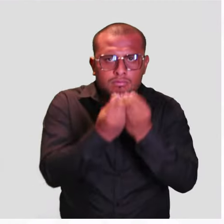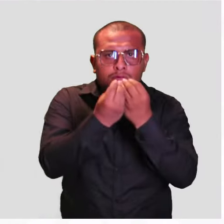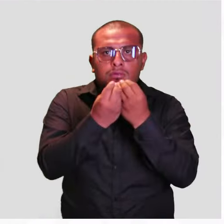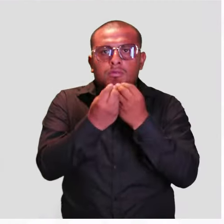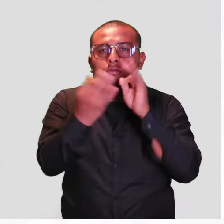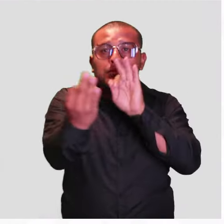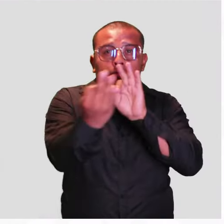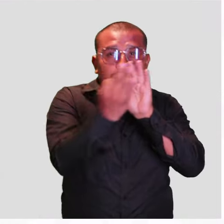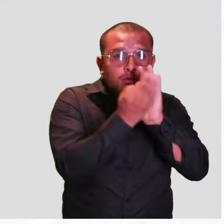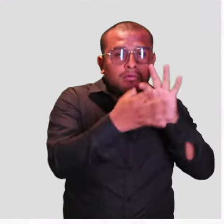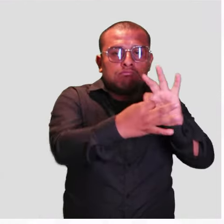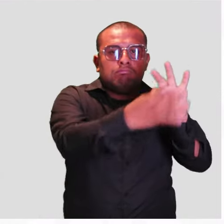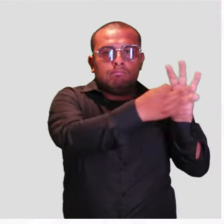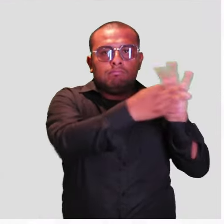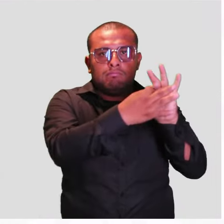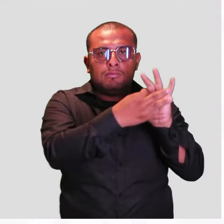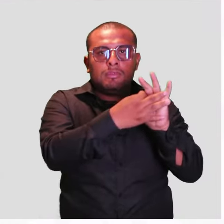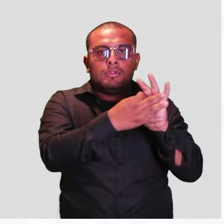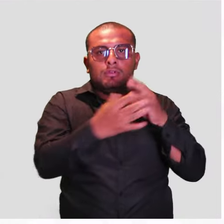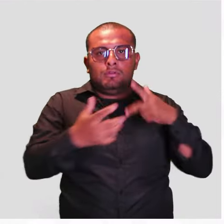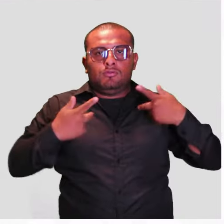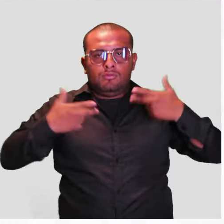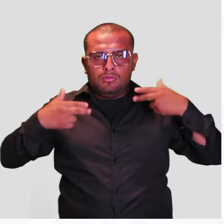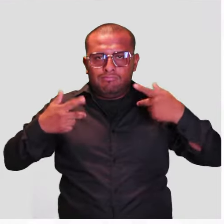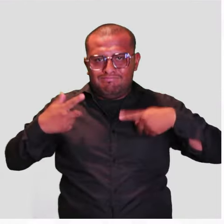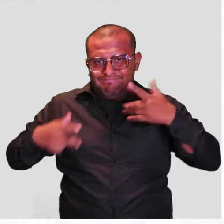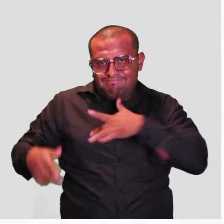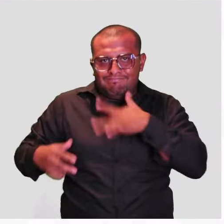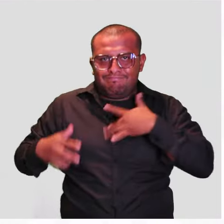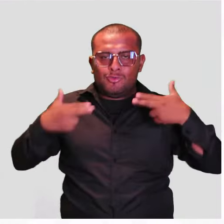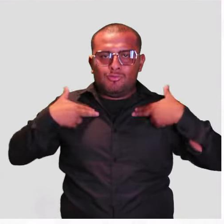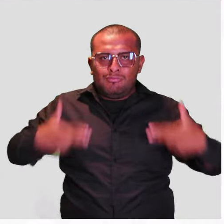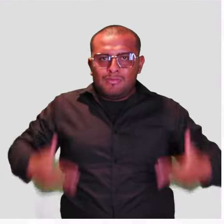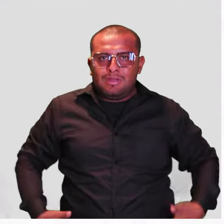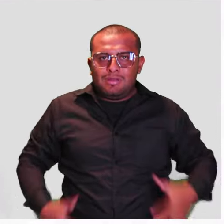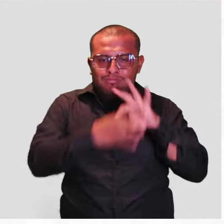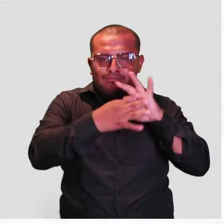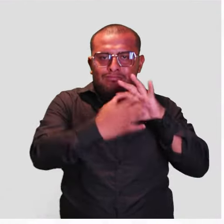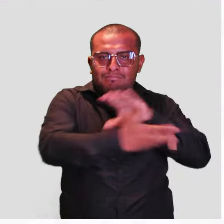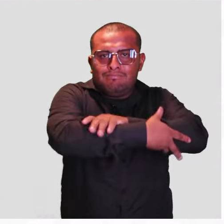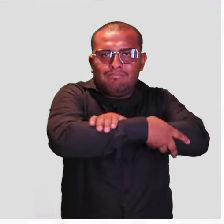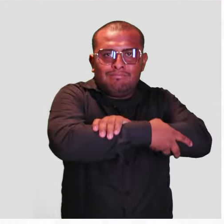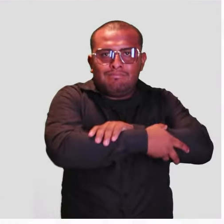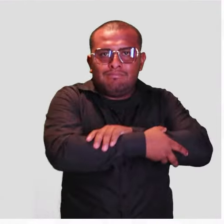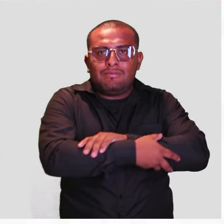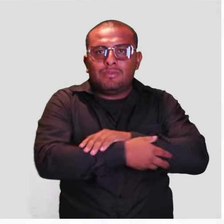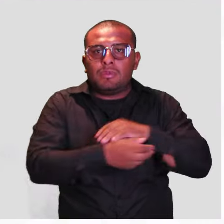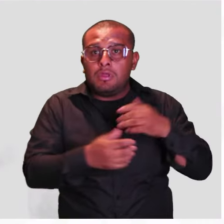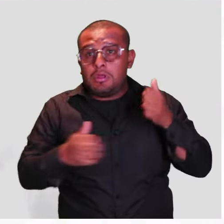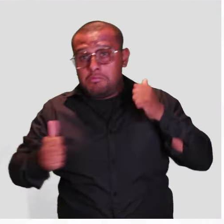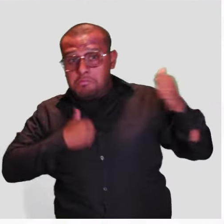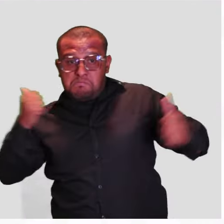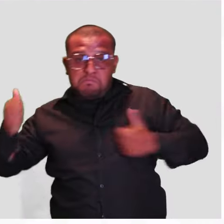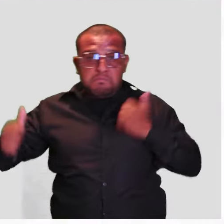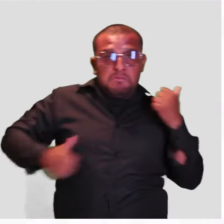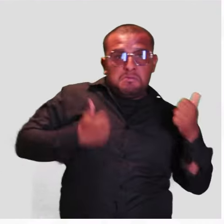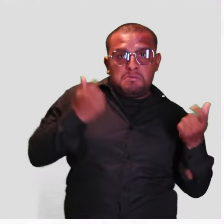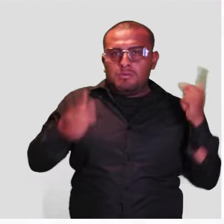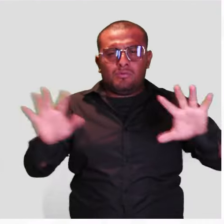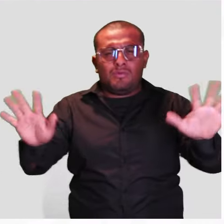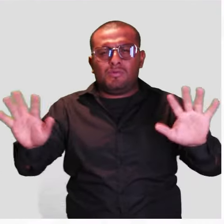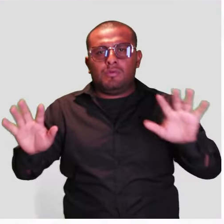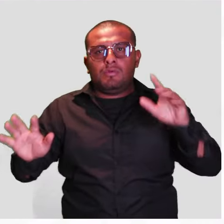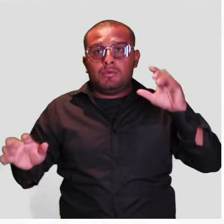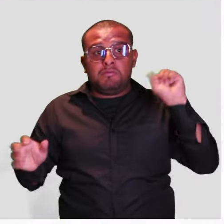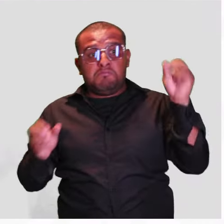al pueblo, un gobierno humanista, consciente, solidario, nada de abusar, basta de privilegios,